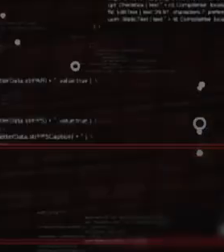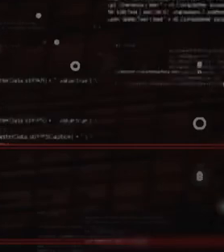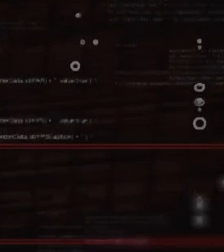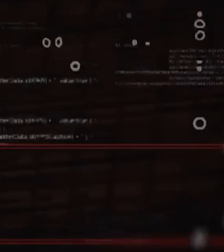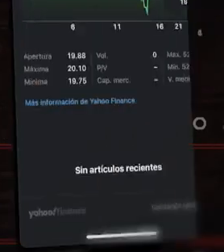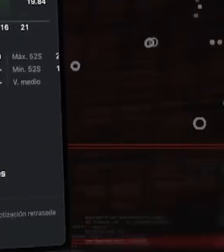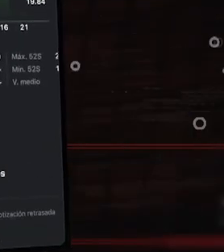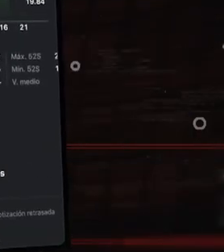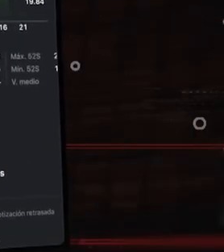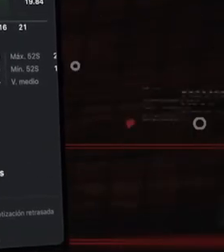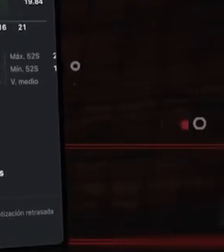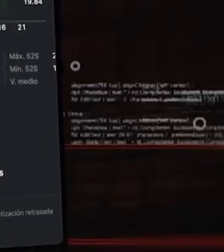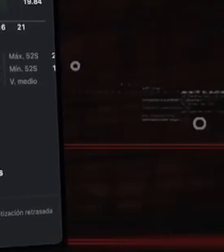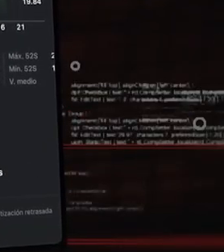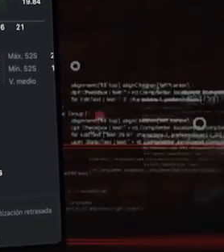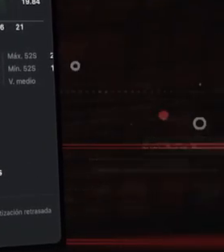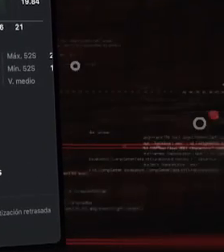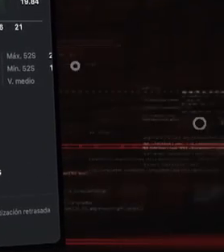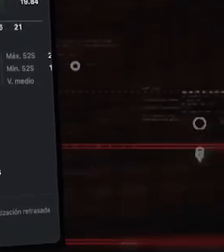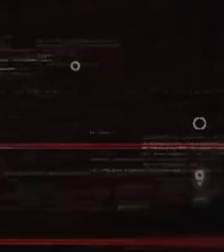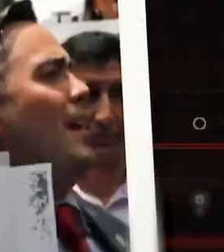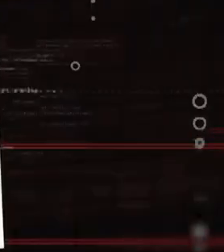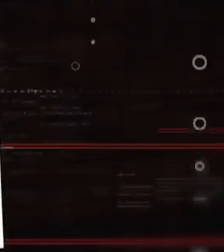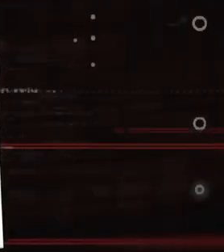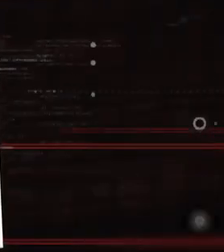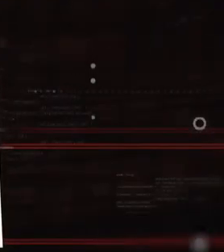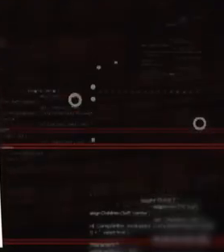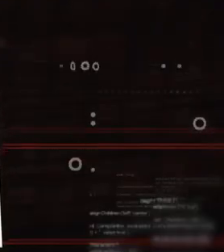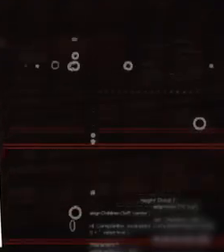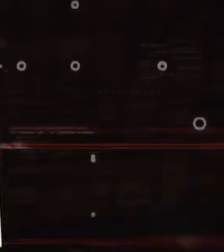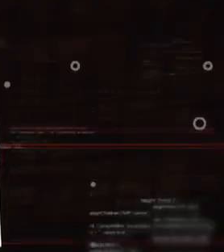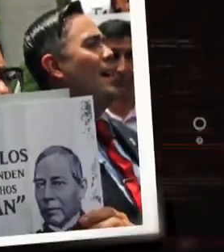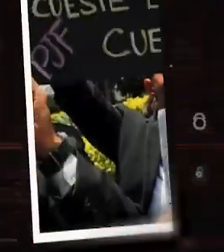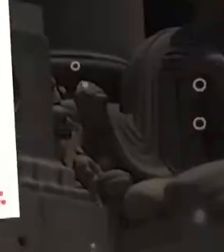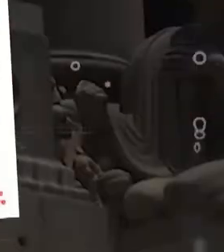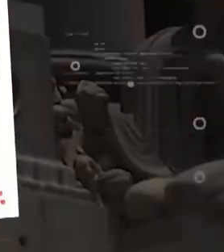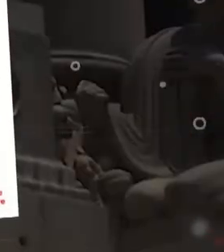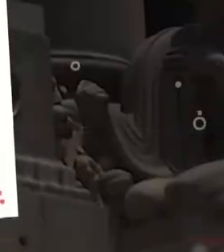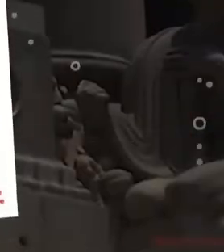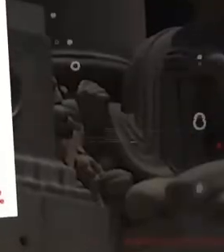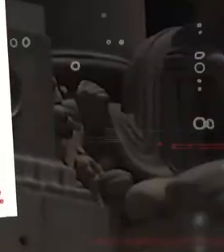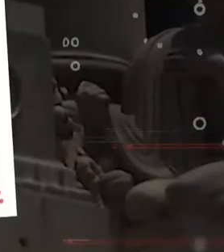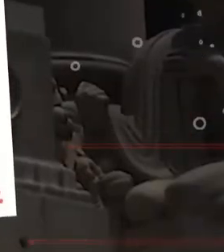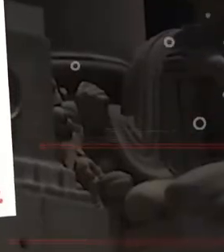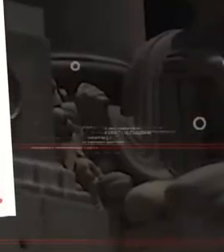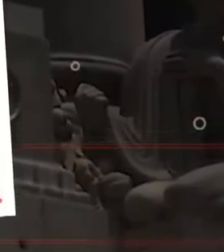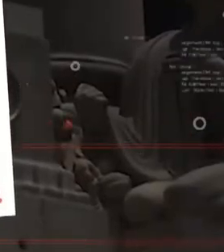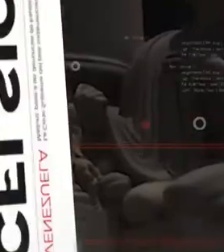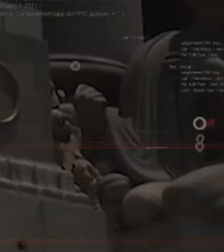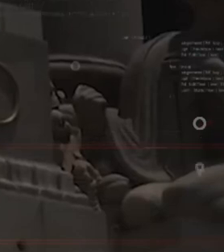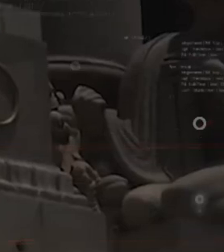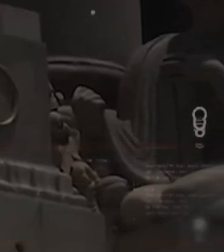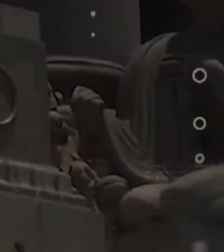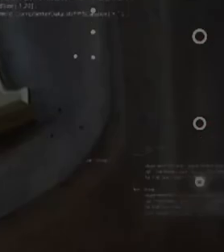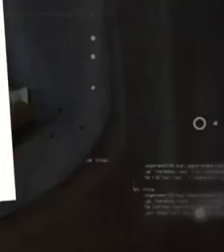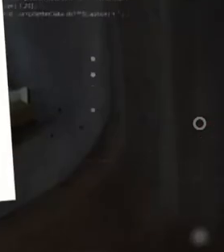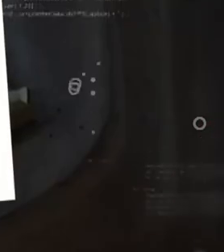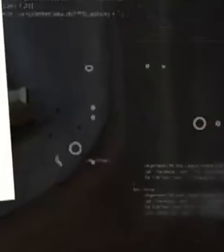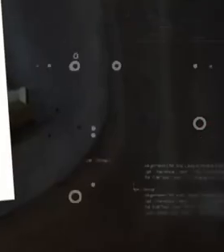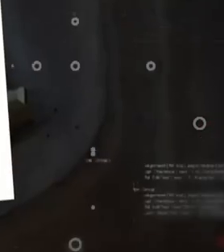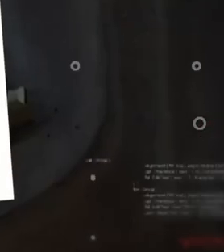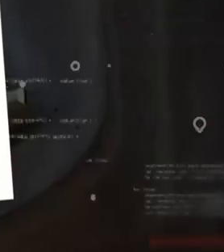los titulares alarmistas y declaraciones catastrofistas repetidas desde el inicio de la administración del presidente López Obrador